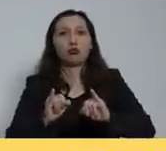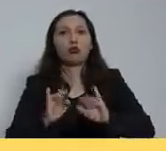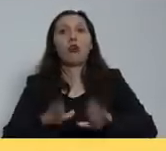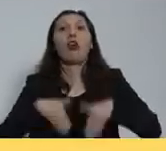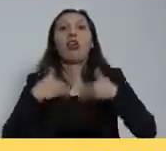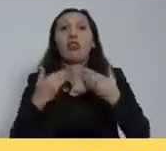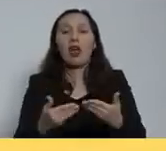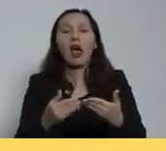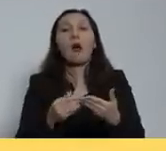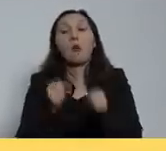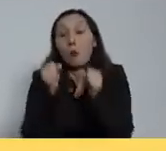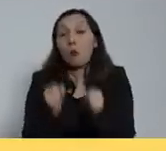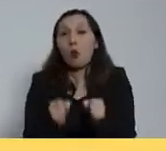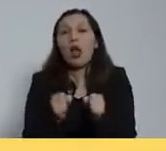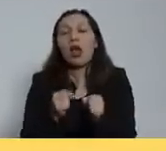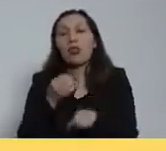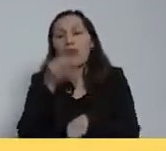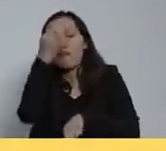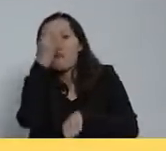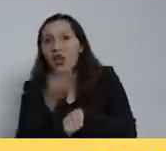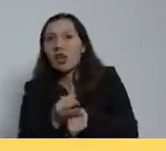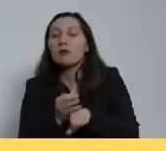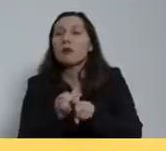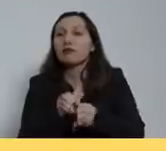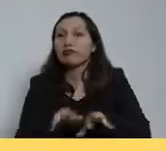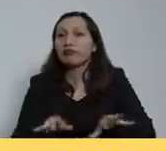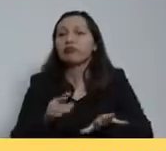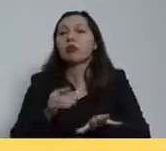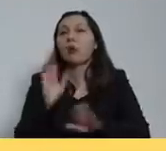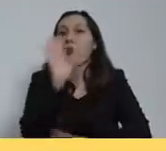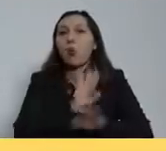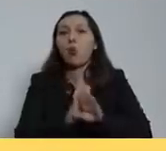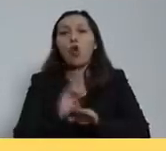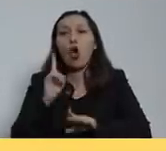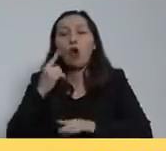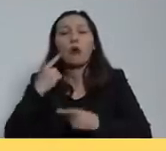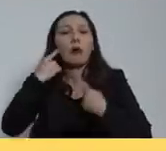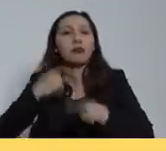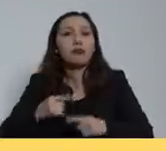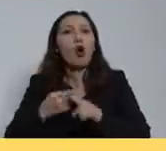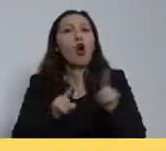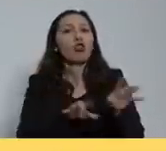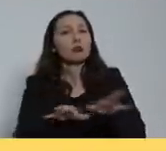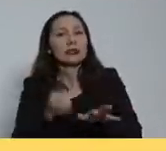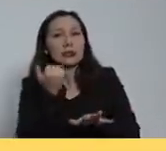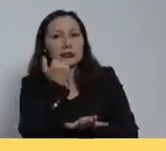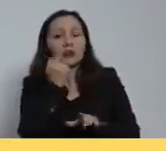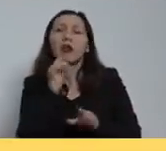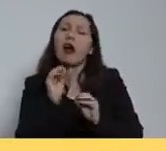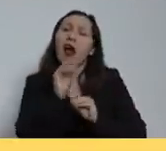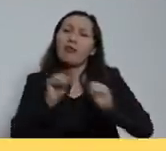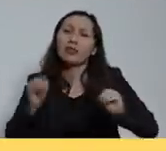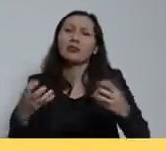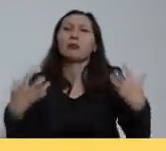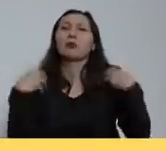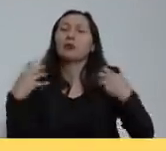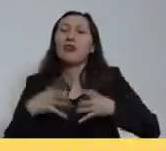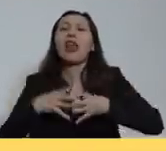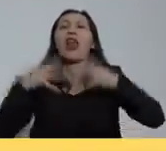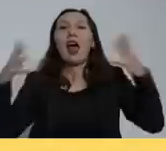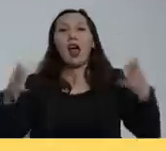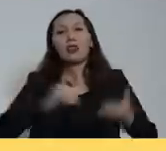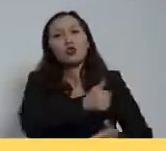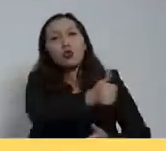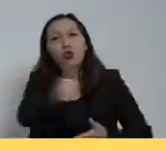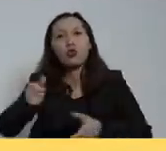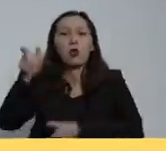los efectos nocivos que podría tener el no tomarlas, y en ese sentido llamo a una responsabilidad enorme de